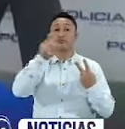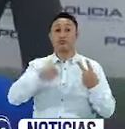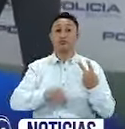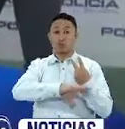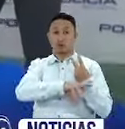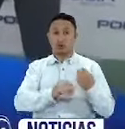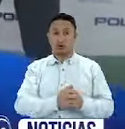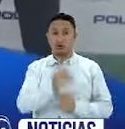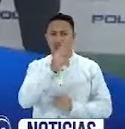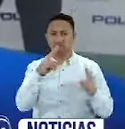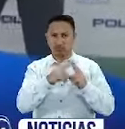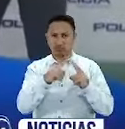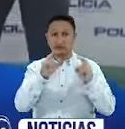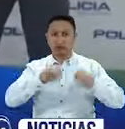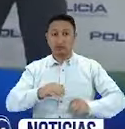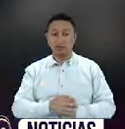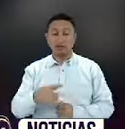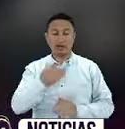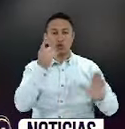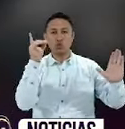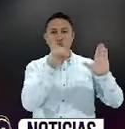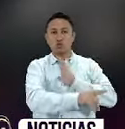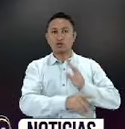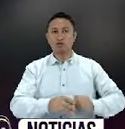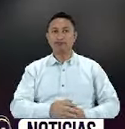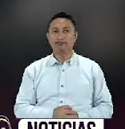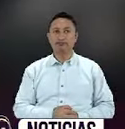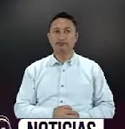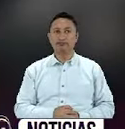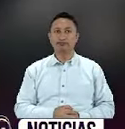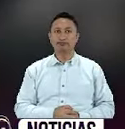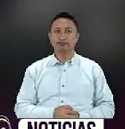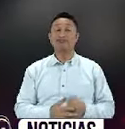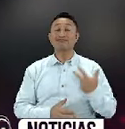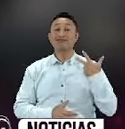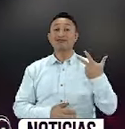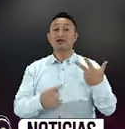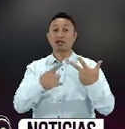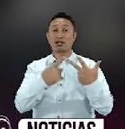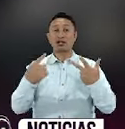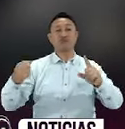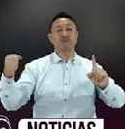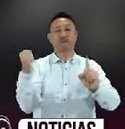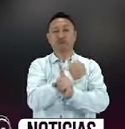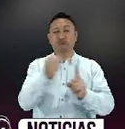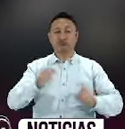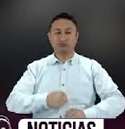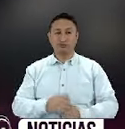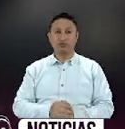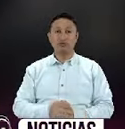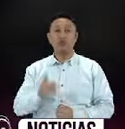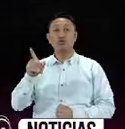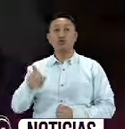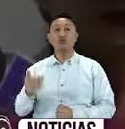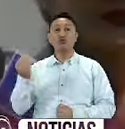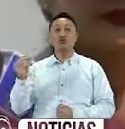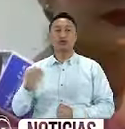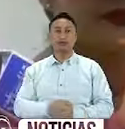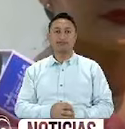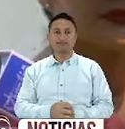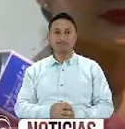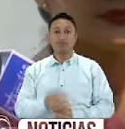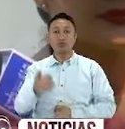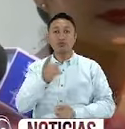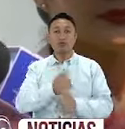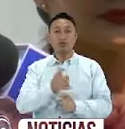robo les reconocieron plenamente y colocaron la denuncia. De los tres que recibieron las muestras de cariño, uno era menor de edad. Por esta razón,